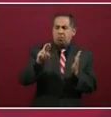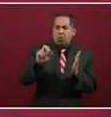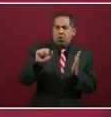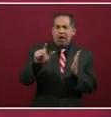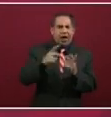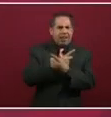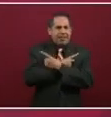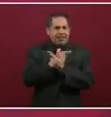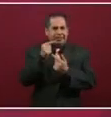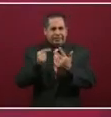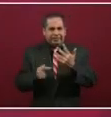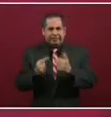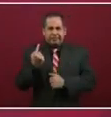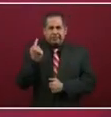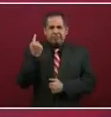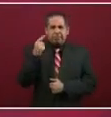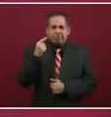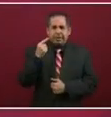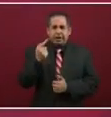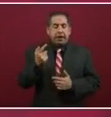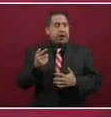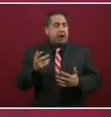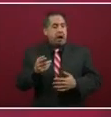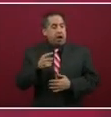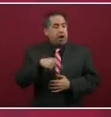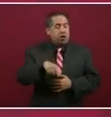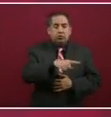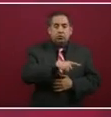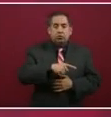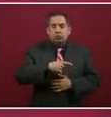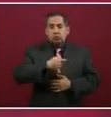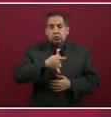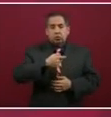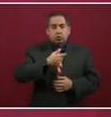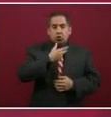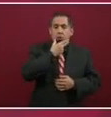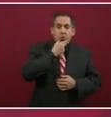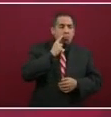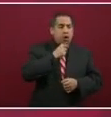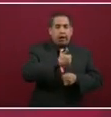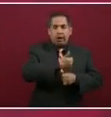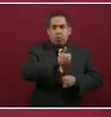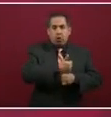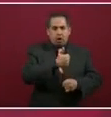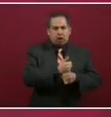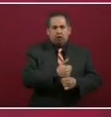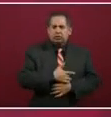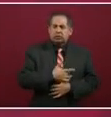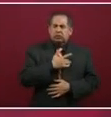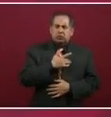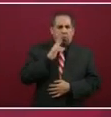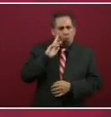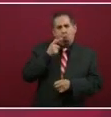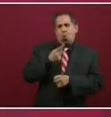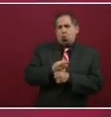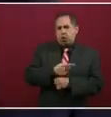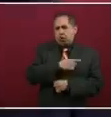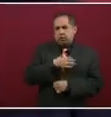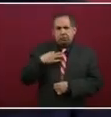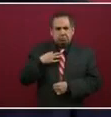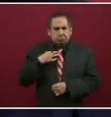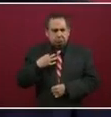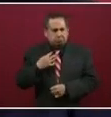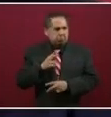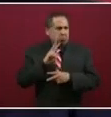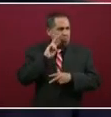para que los abuelos nos ayuden voluntariamente.